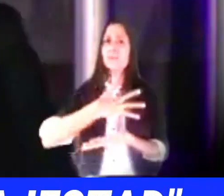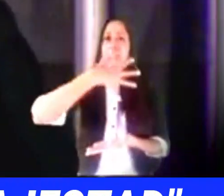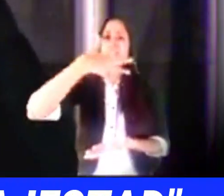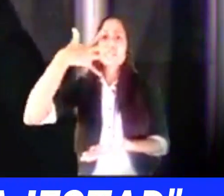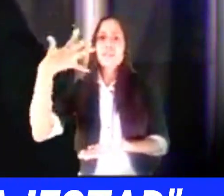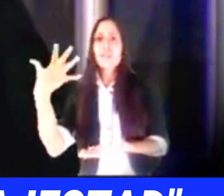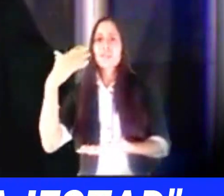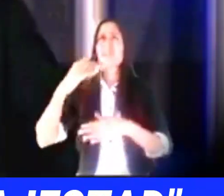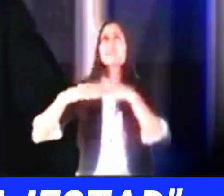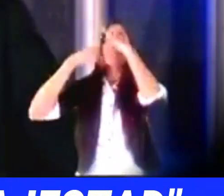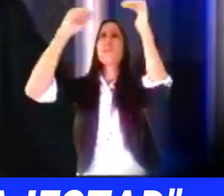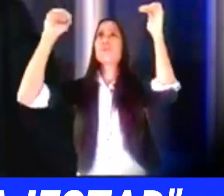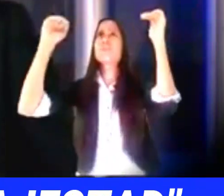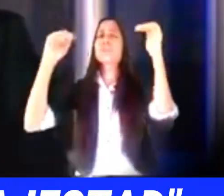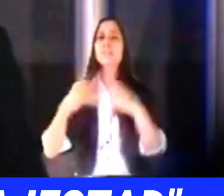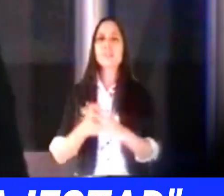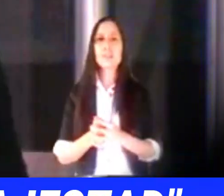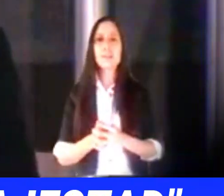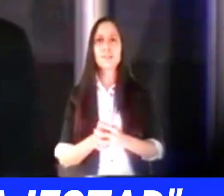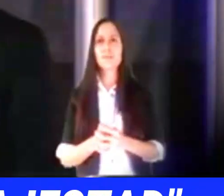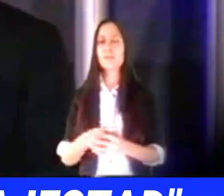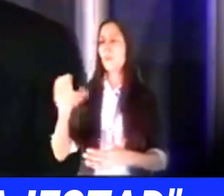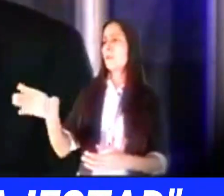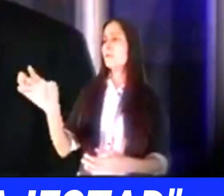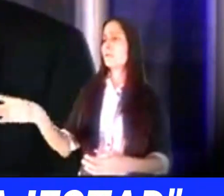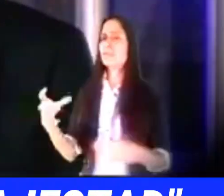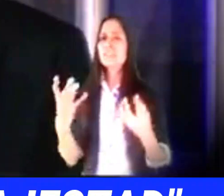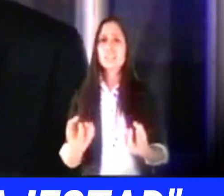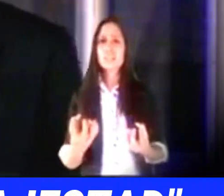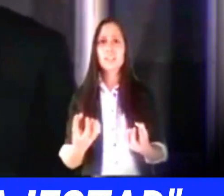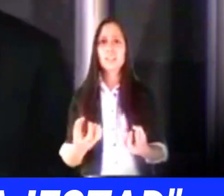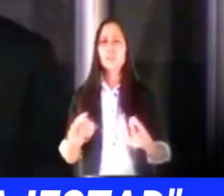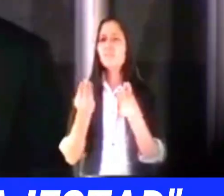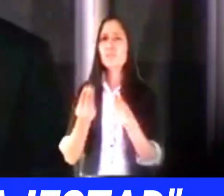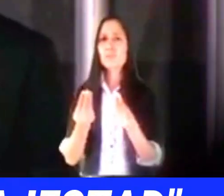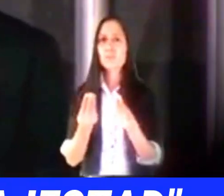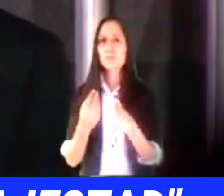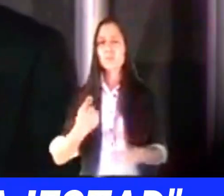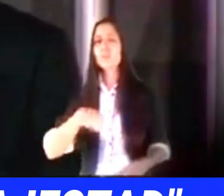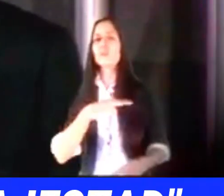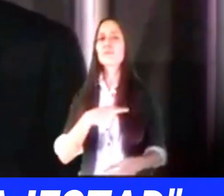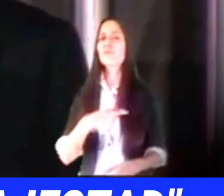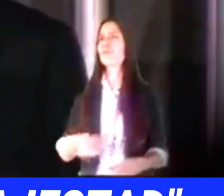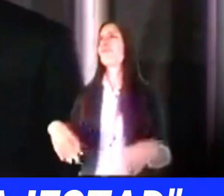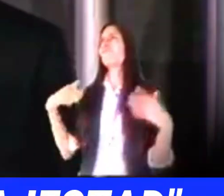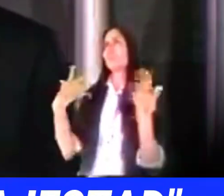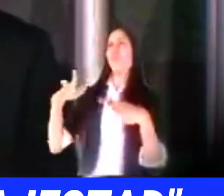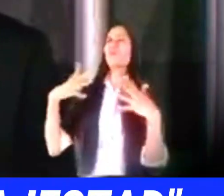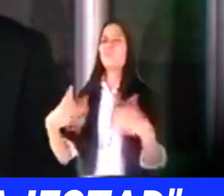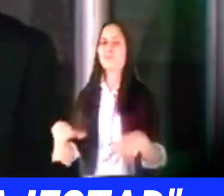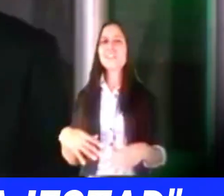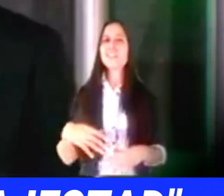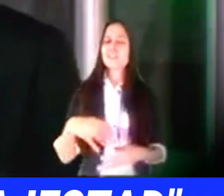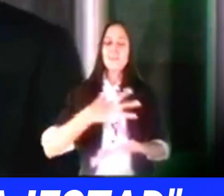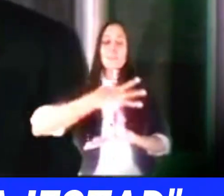un mortal quisiera tener. Pero a más de lo que tenemos aquí, tenemos herencia en los cielos. Por eso en esta